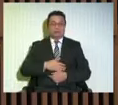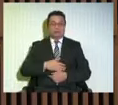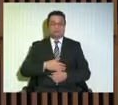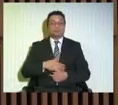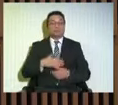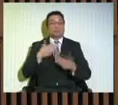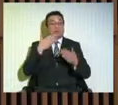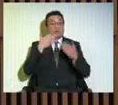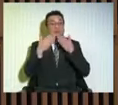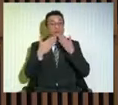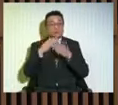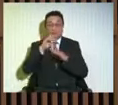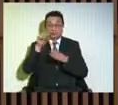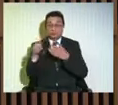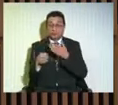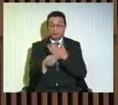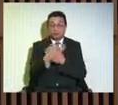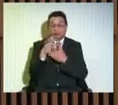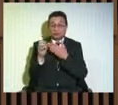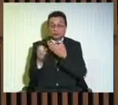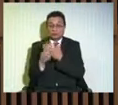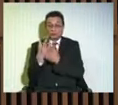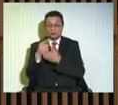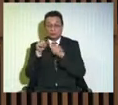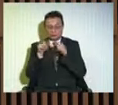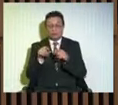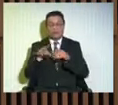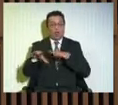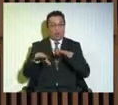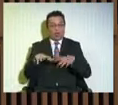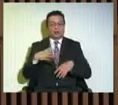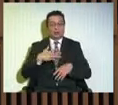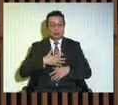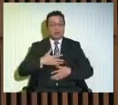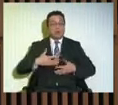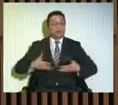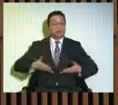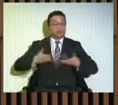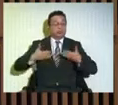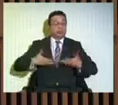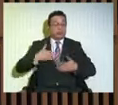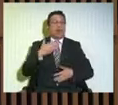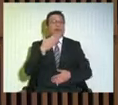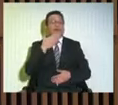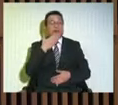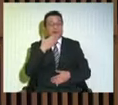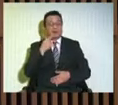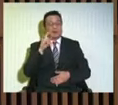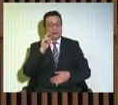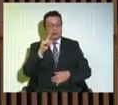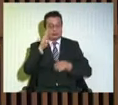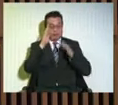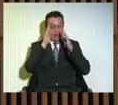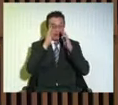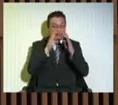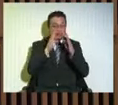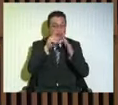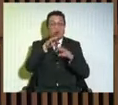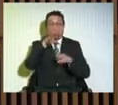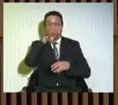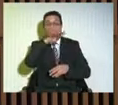Hablando de modernización, que es otra de las cosas que nos mueve y da atención al